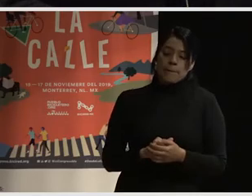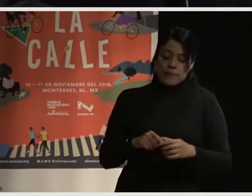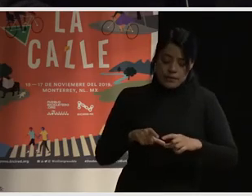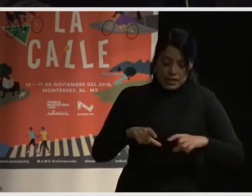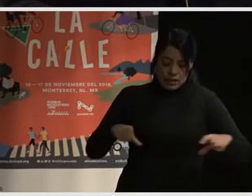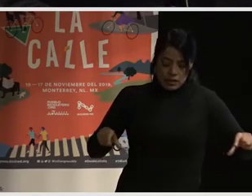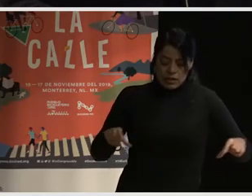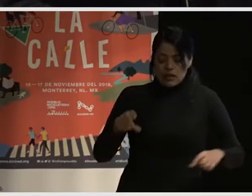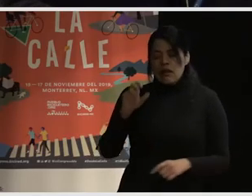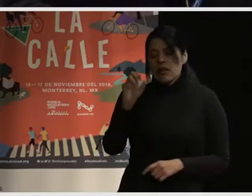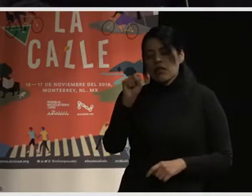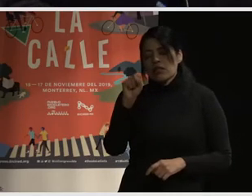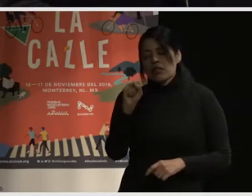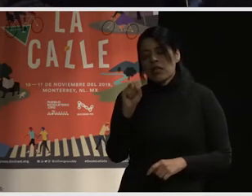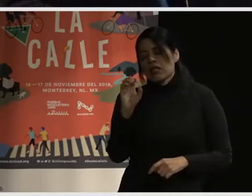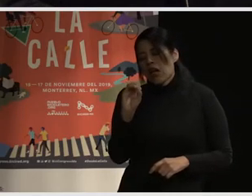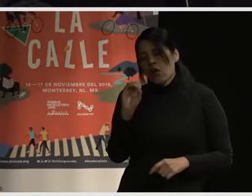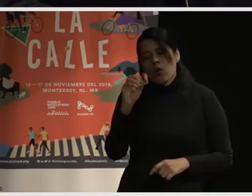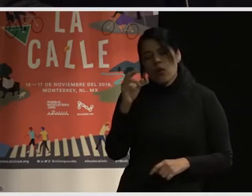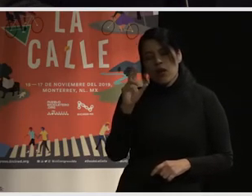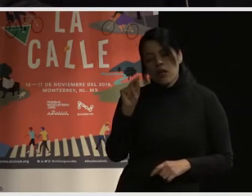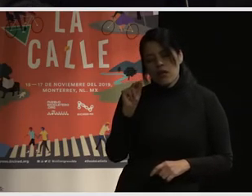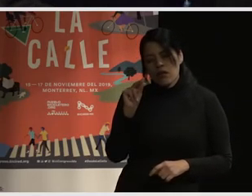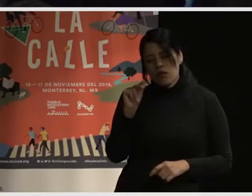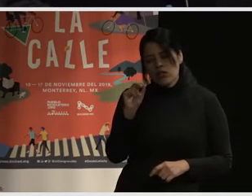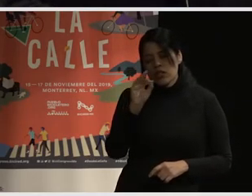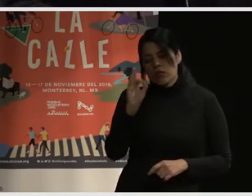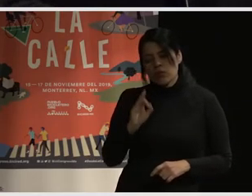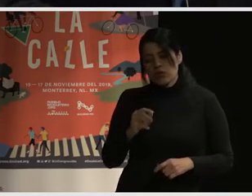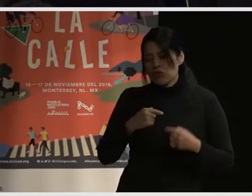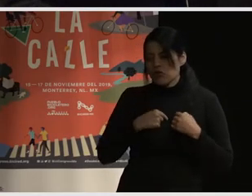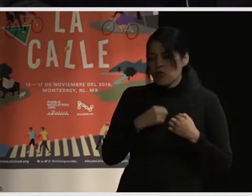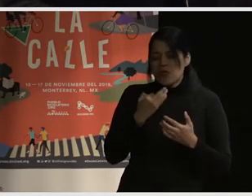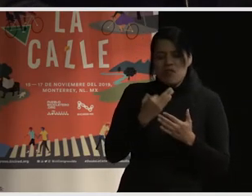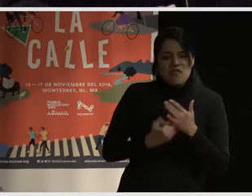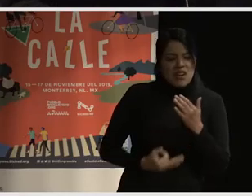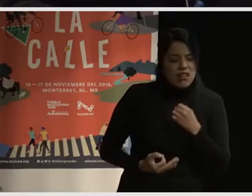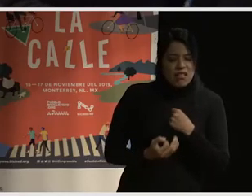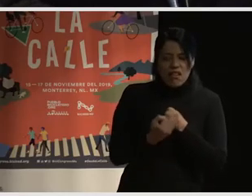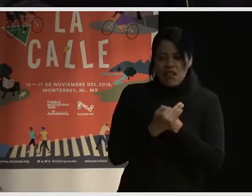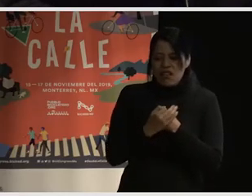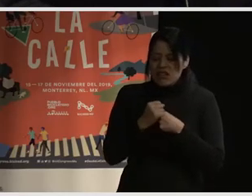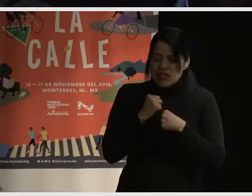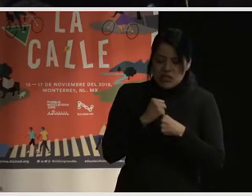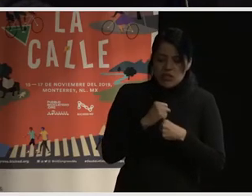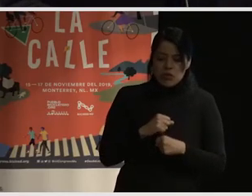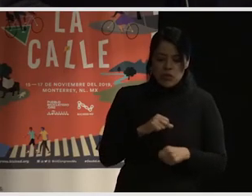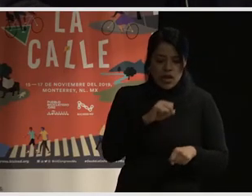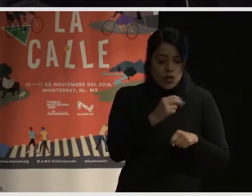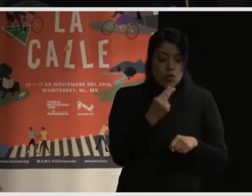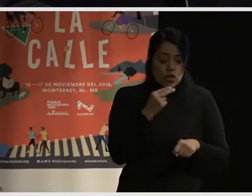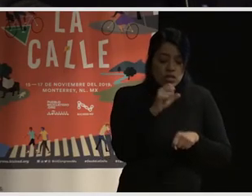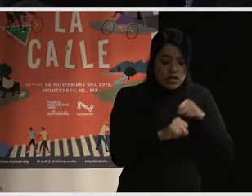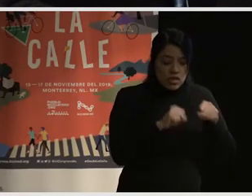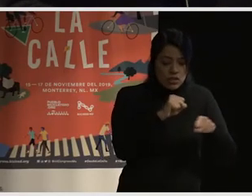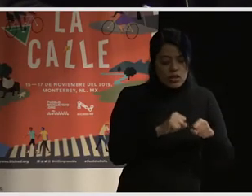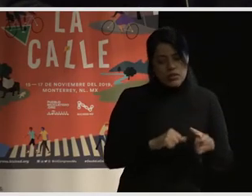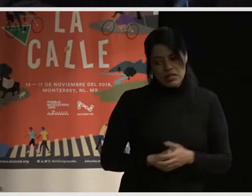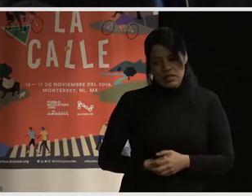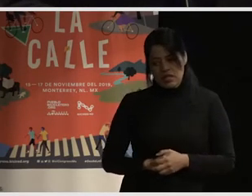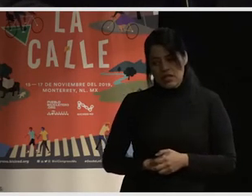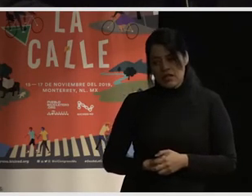no recuerdo si fue el 60 o el 80 la gente decía es que no no me siento seguro no me siento segura circulando en bicicleta entonces la respuesta es